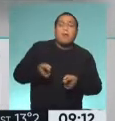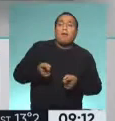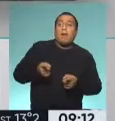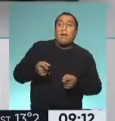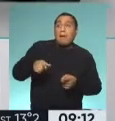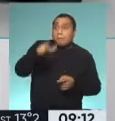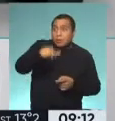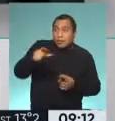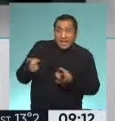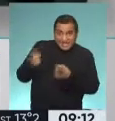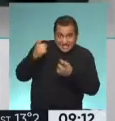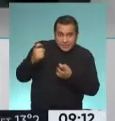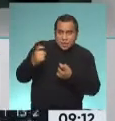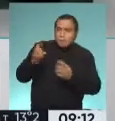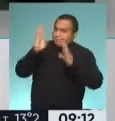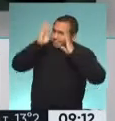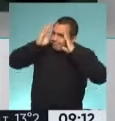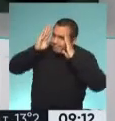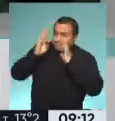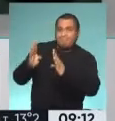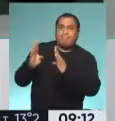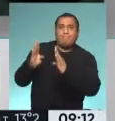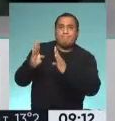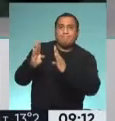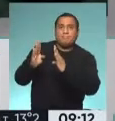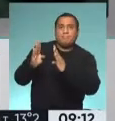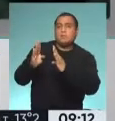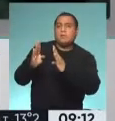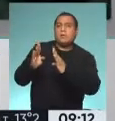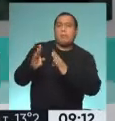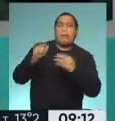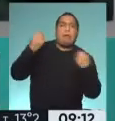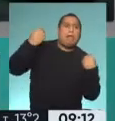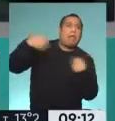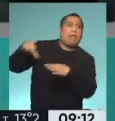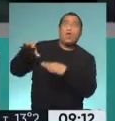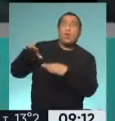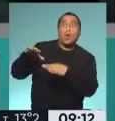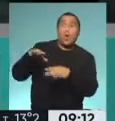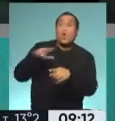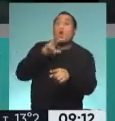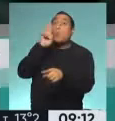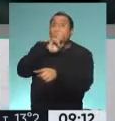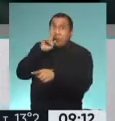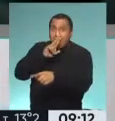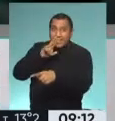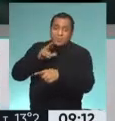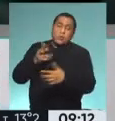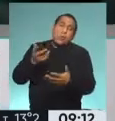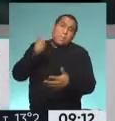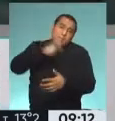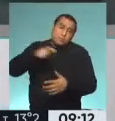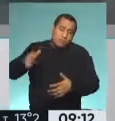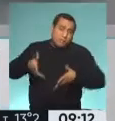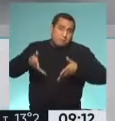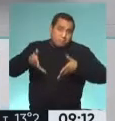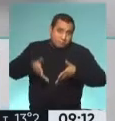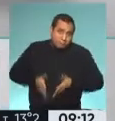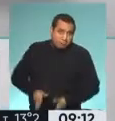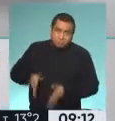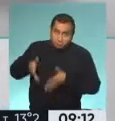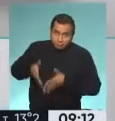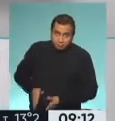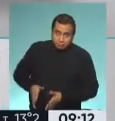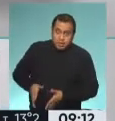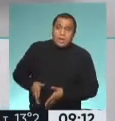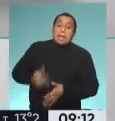así lo tienen que tener. Nunca debieron haberlo perdido, que son las mujeres, personas gestantes y sus hijos. Claramente